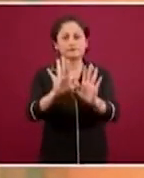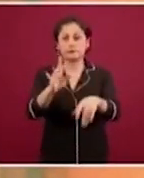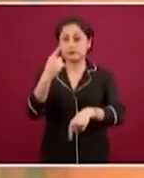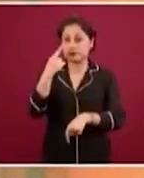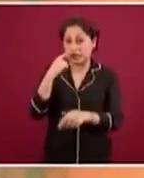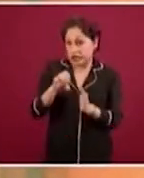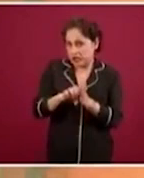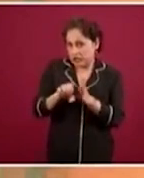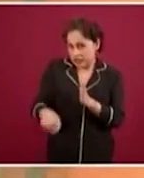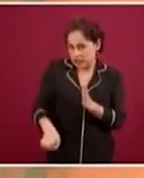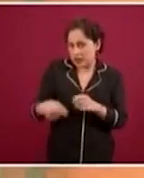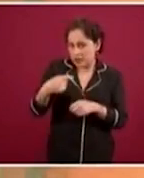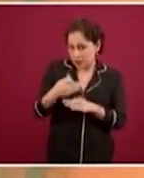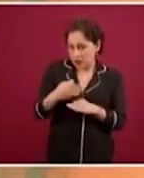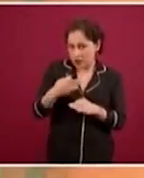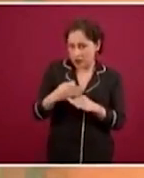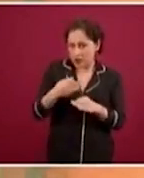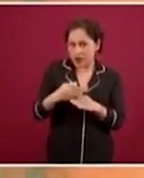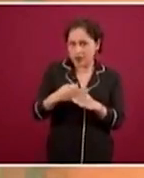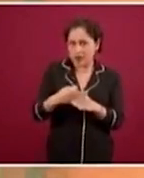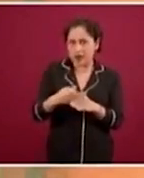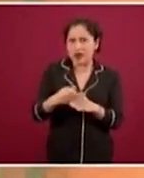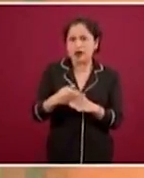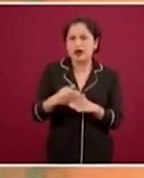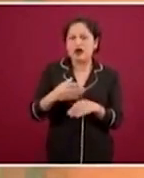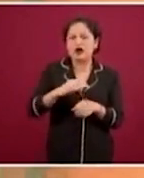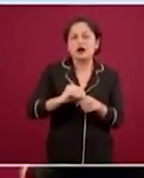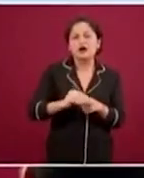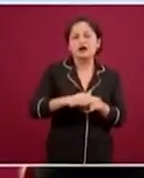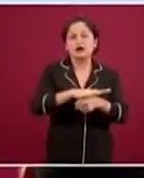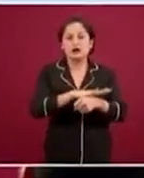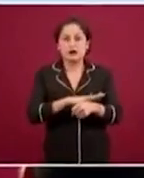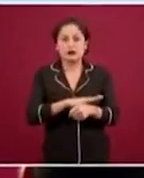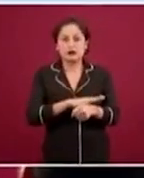decisión iniciar las medidas de mitigación comunitaria